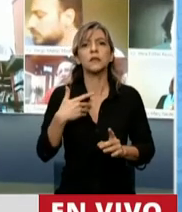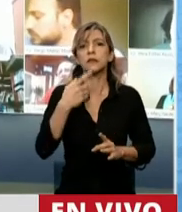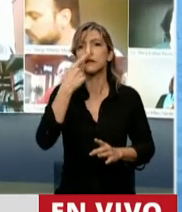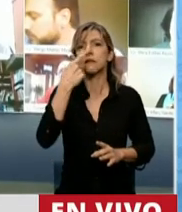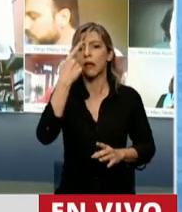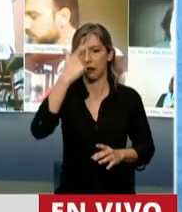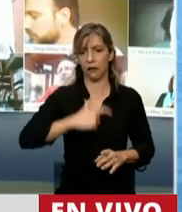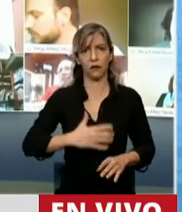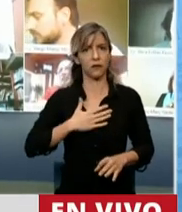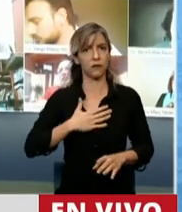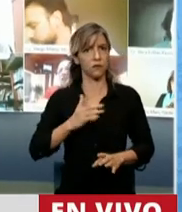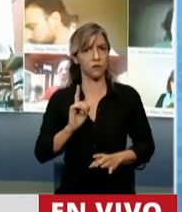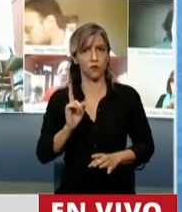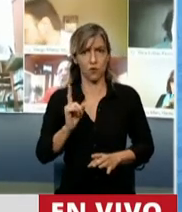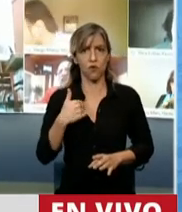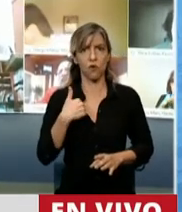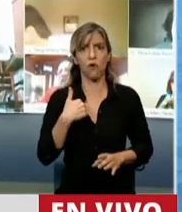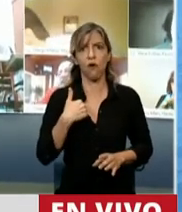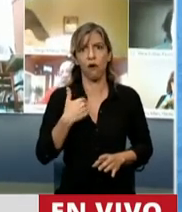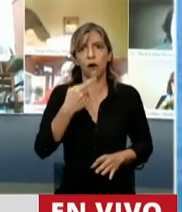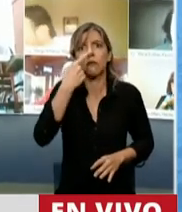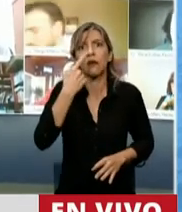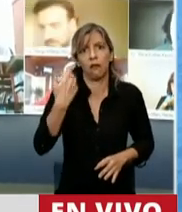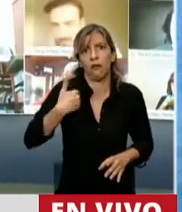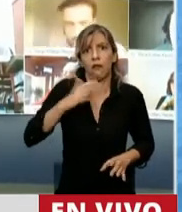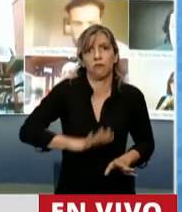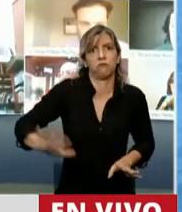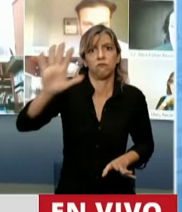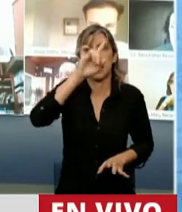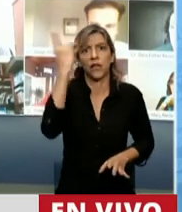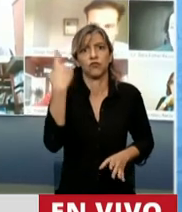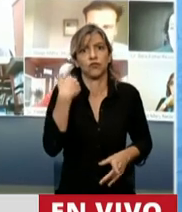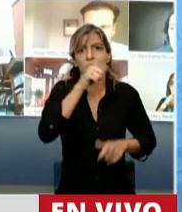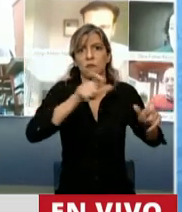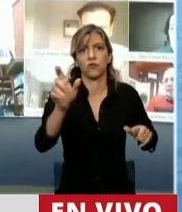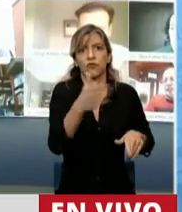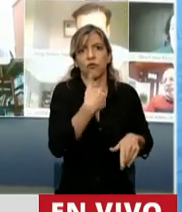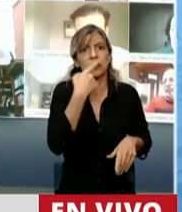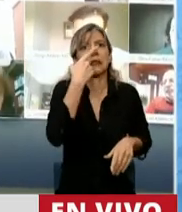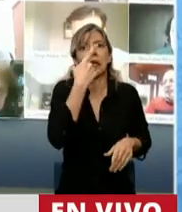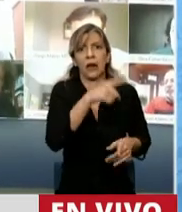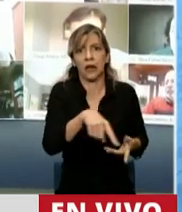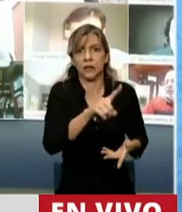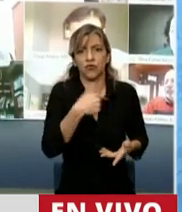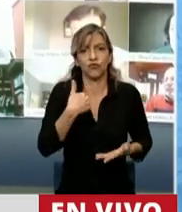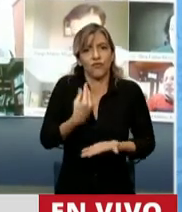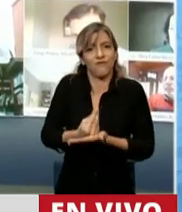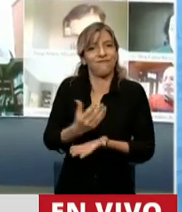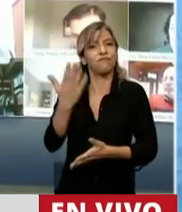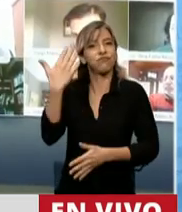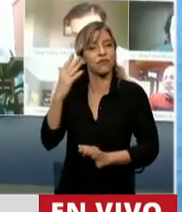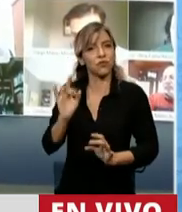personal, sino de un interés de toda la nación. El señor presidente afectó